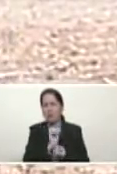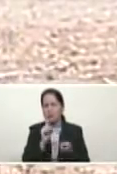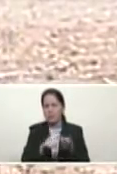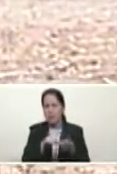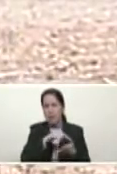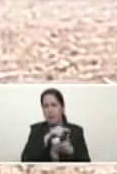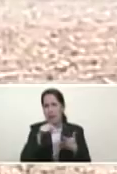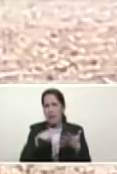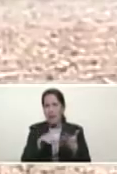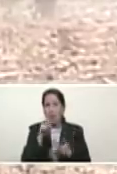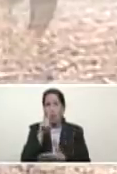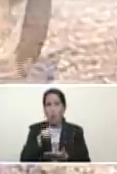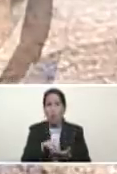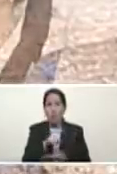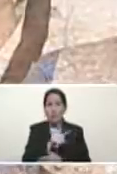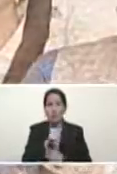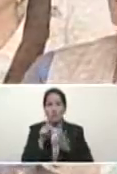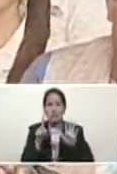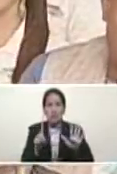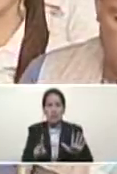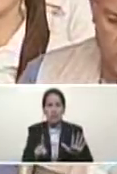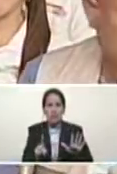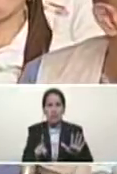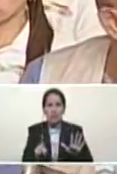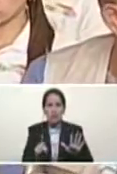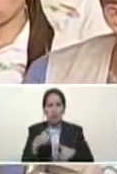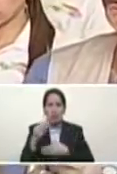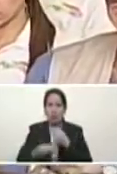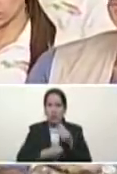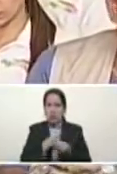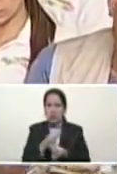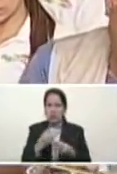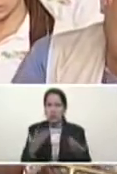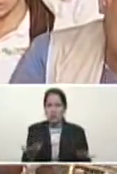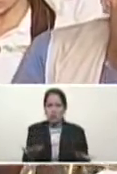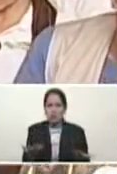en el 2016 lo hicieron? Y yo dije,